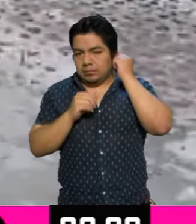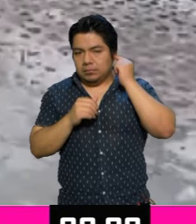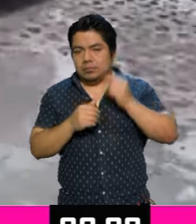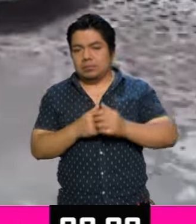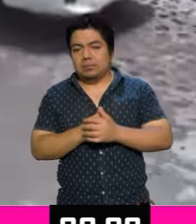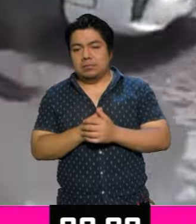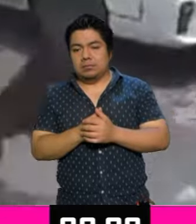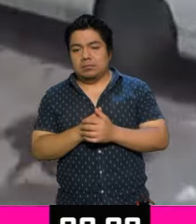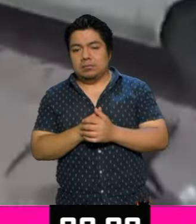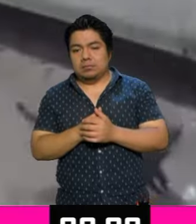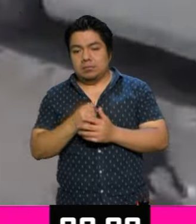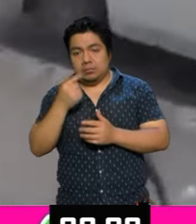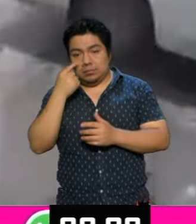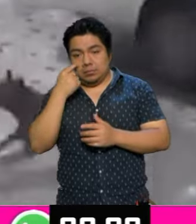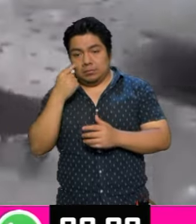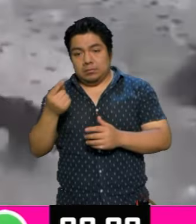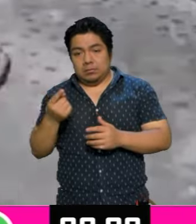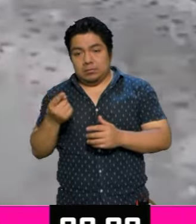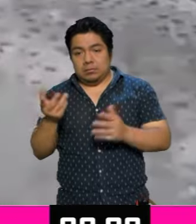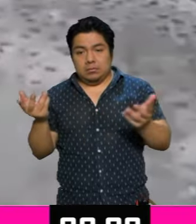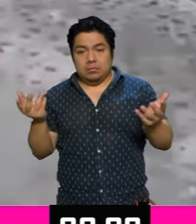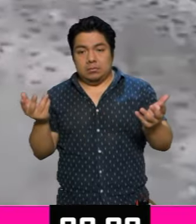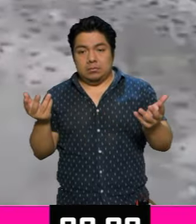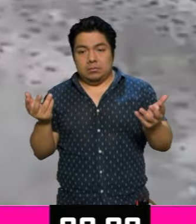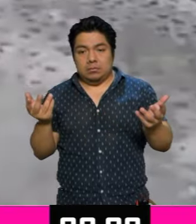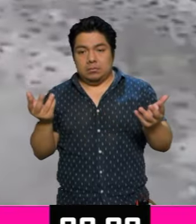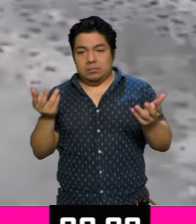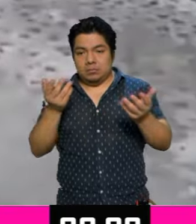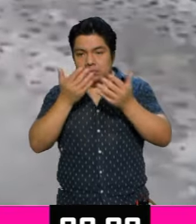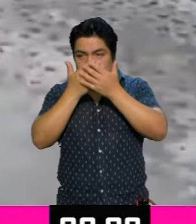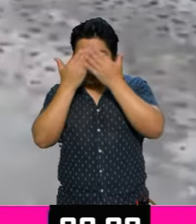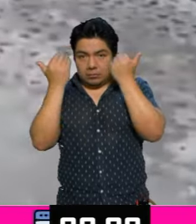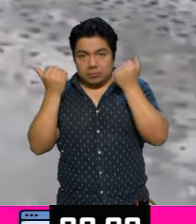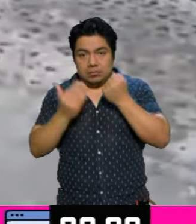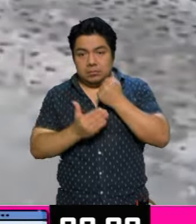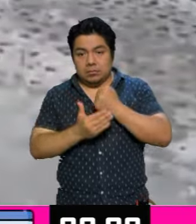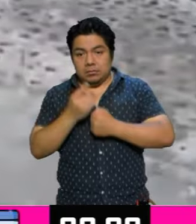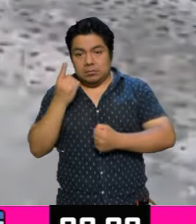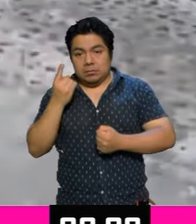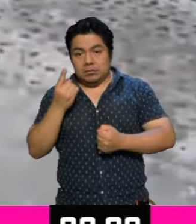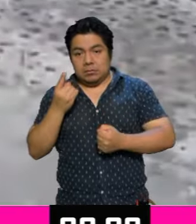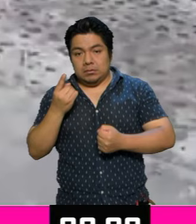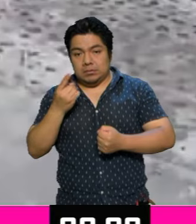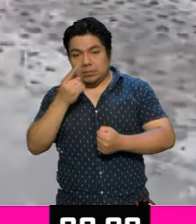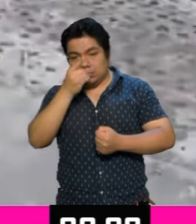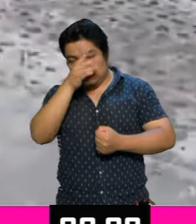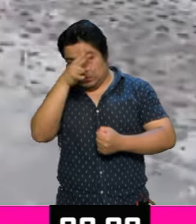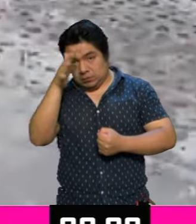menos, ¿verdad? No, mire, mire, oiga, no hay por qué. No, no, no, no, no, no, no, pobre señora. Sí.